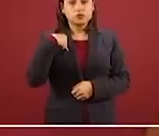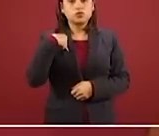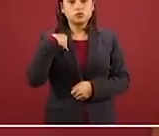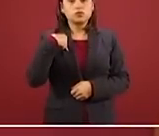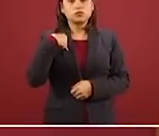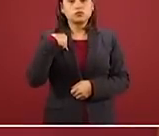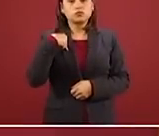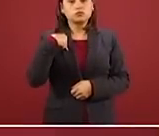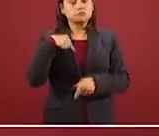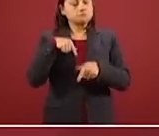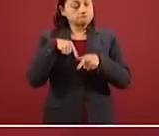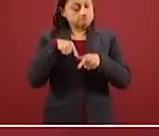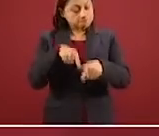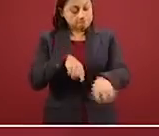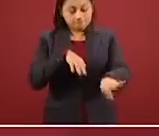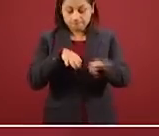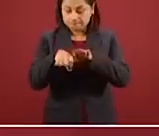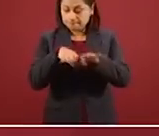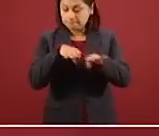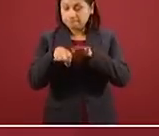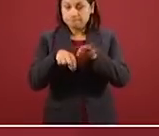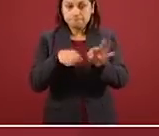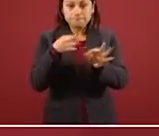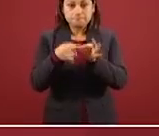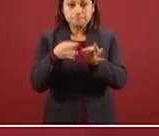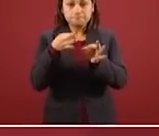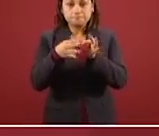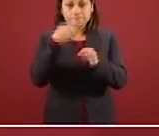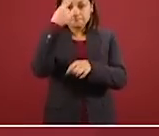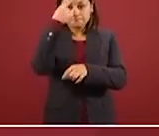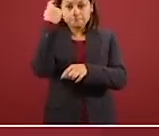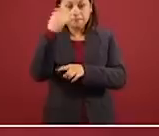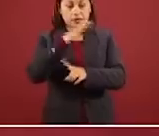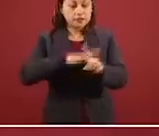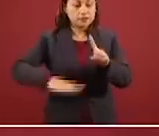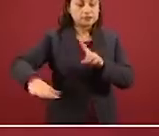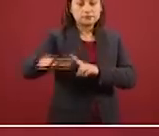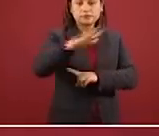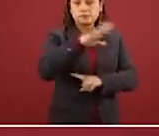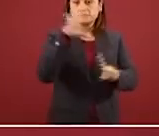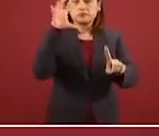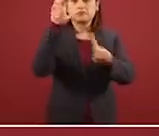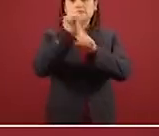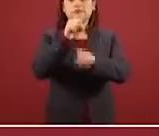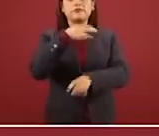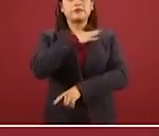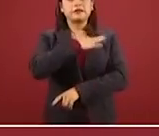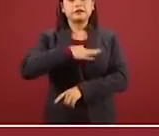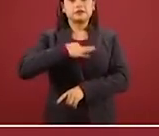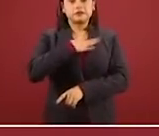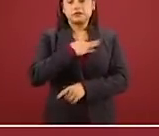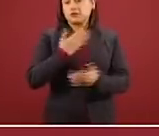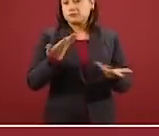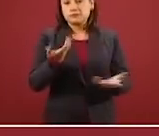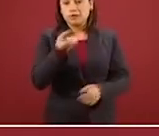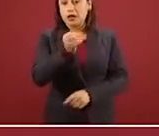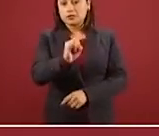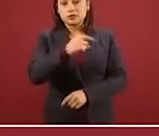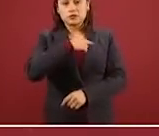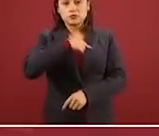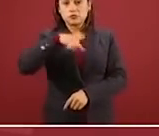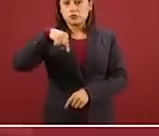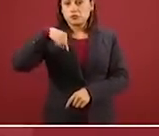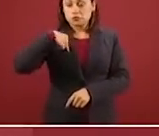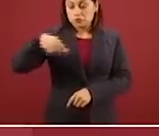seguir trabajando para garantizar la felicidad del pueblo. Esa es la función principal